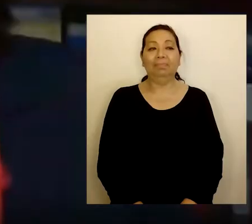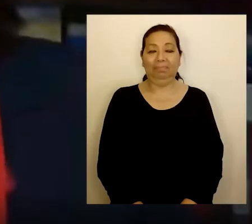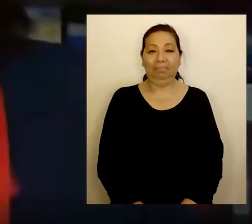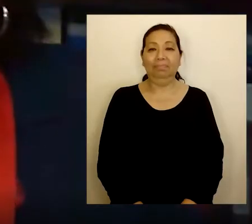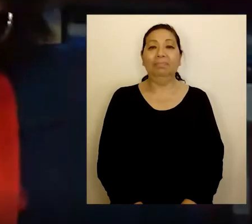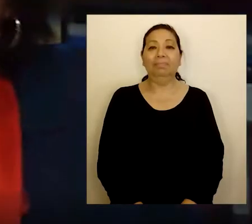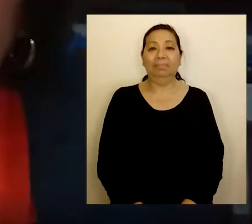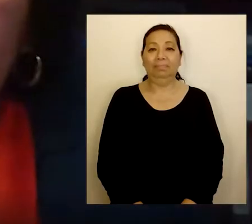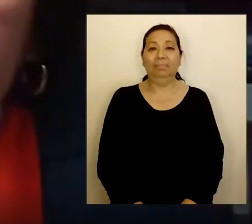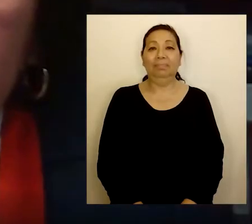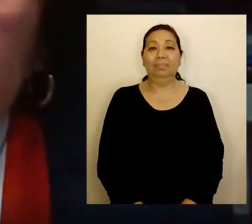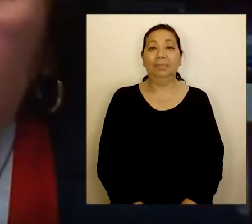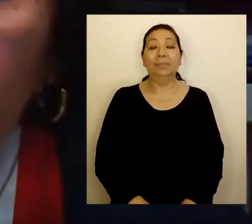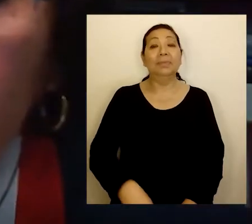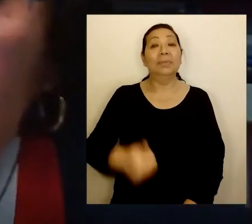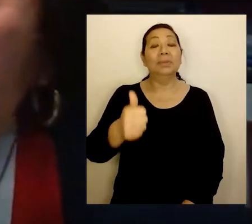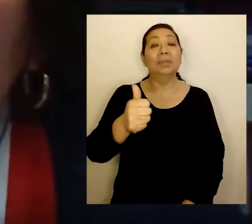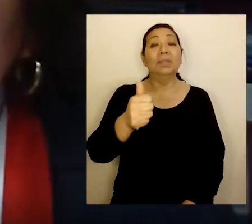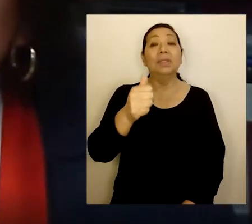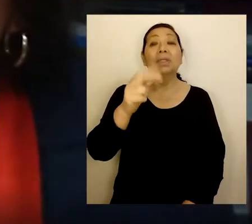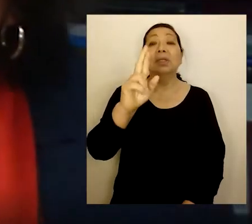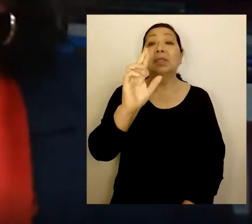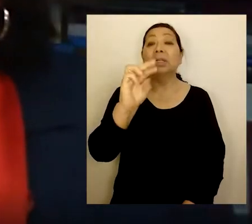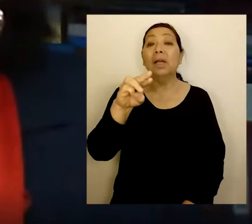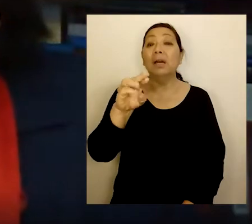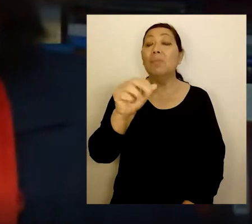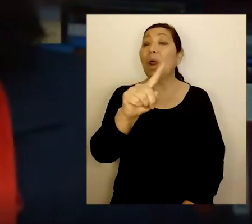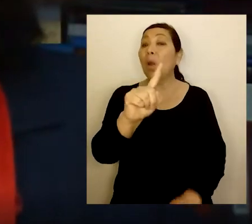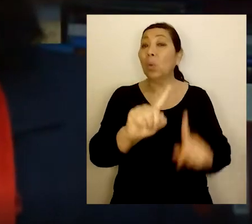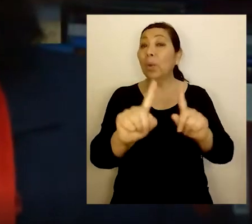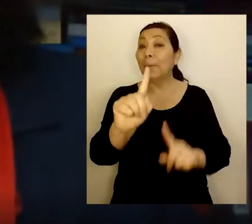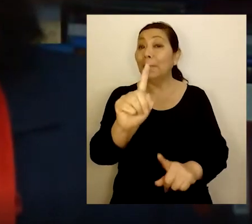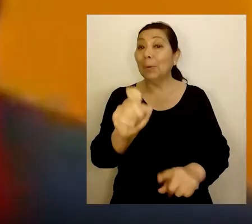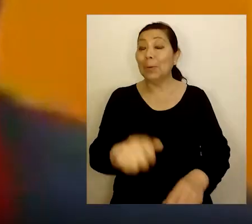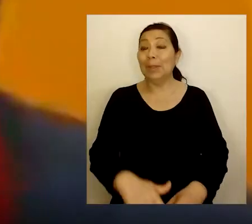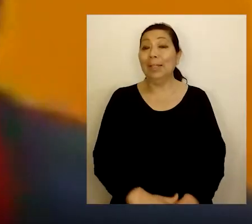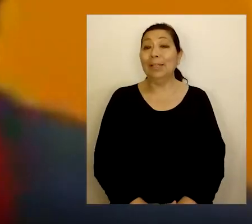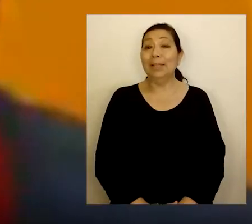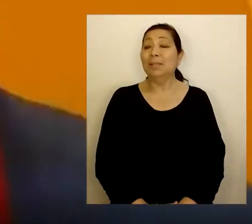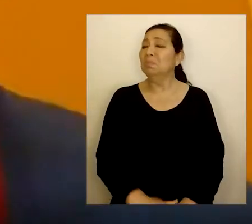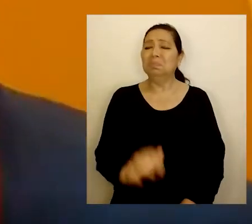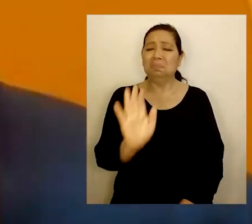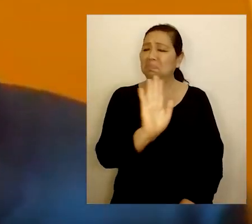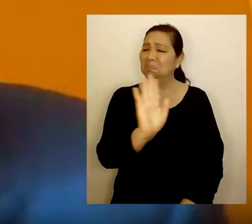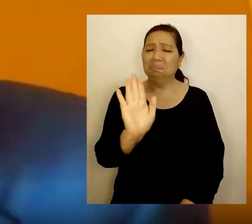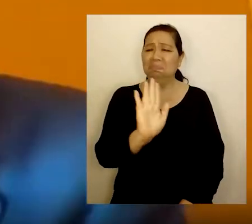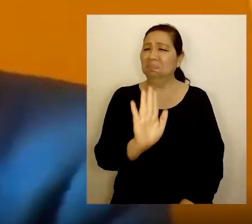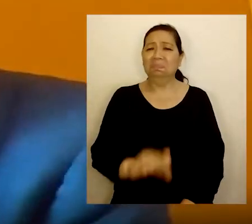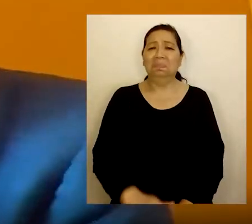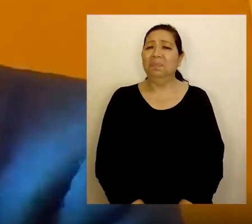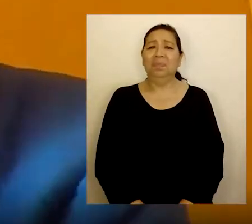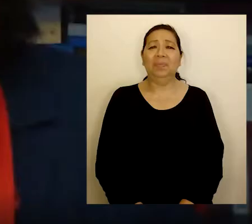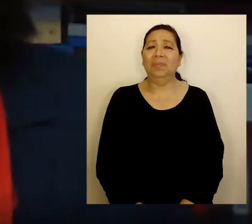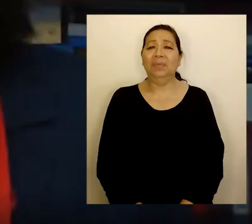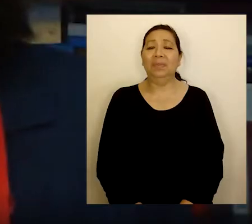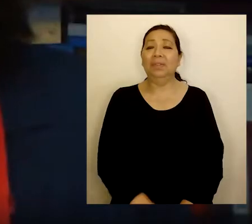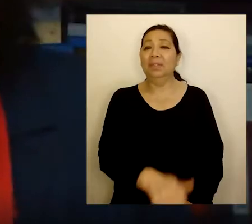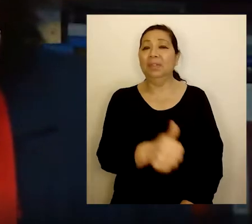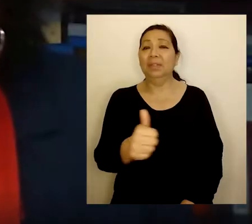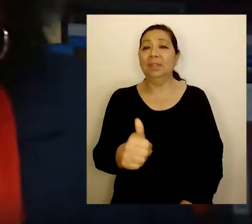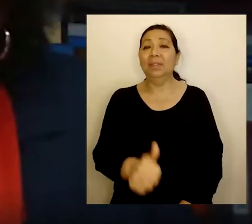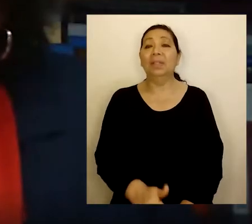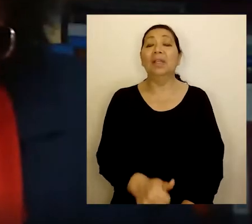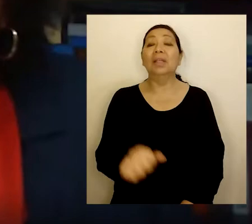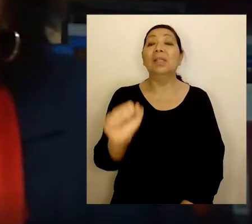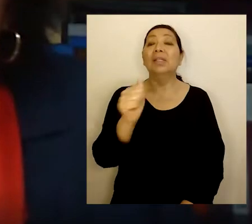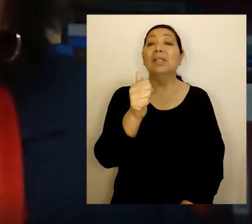Muy bien. Magistrado Carlos Ramos, ¿va a formular alguna pregunta? No, señorita Presidenta. Magistrado Presidente.